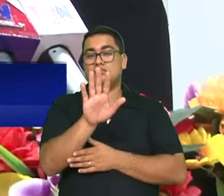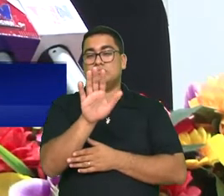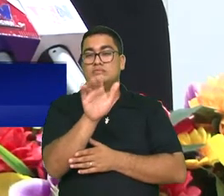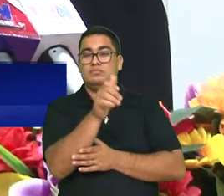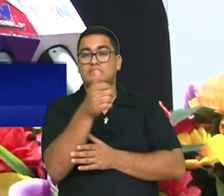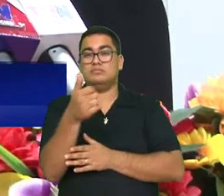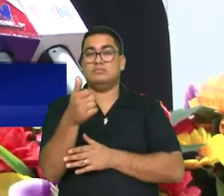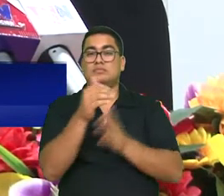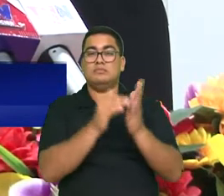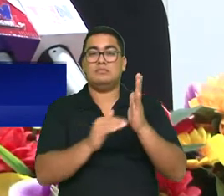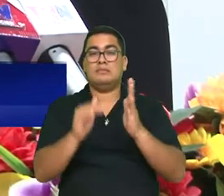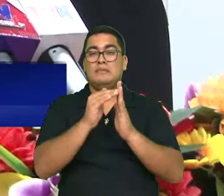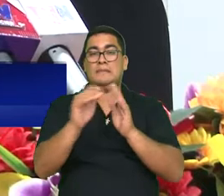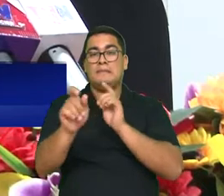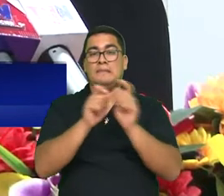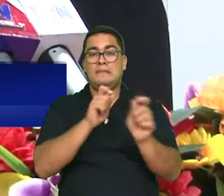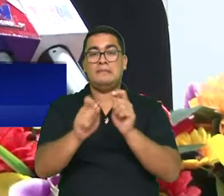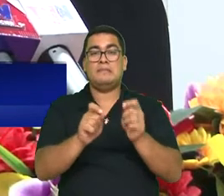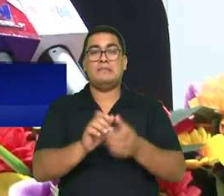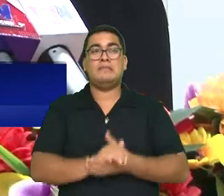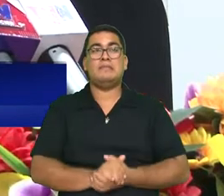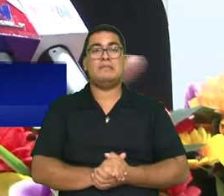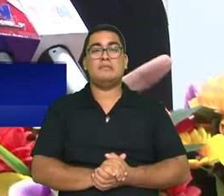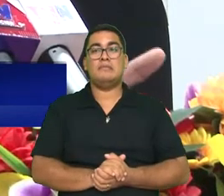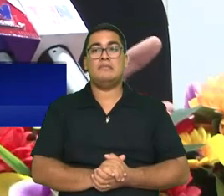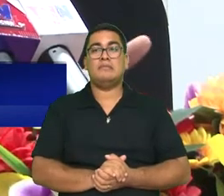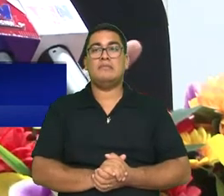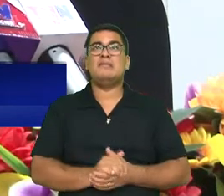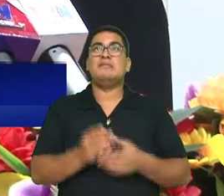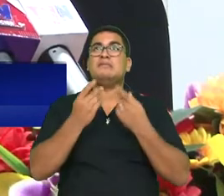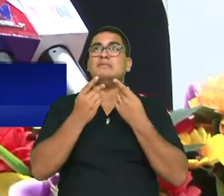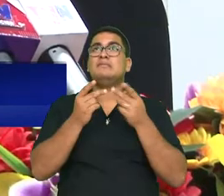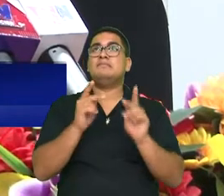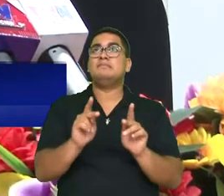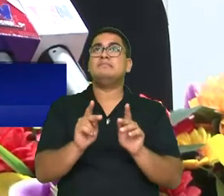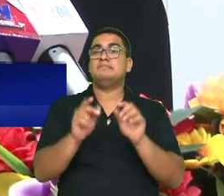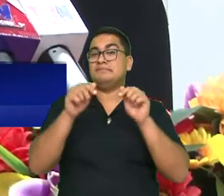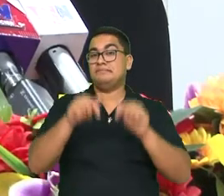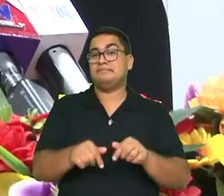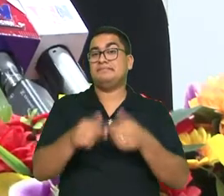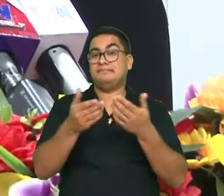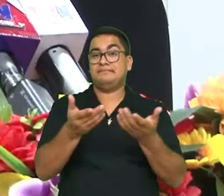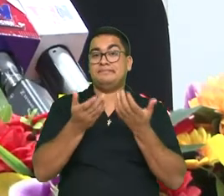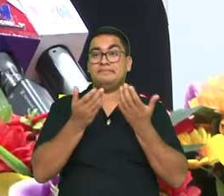millones de dólares, pero ahorita lo que queremos hacer es